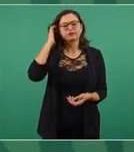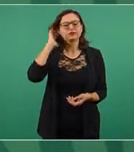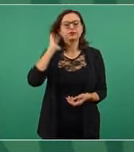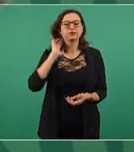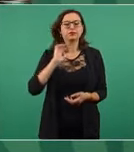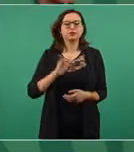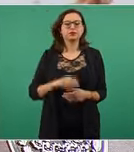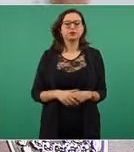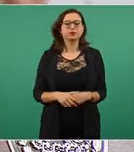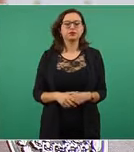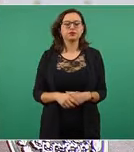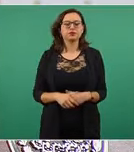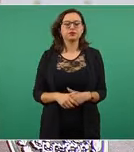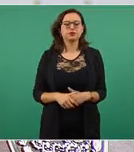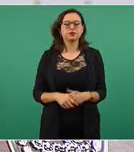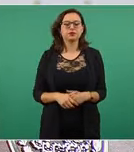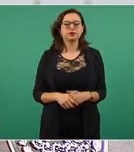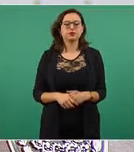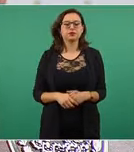pues ya sé que